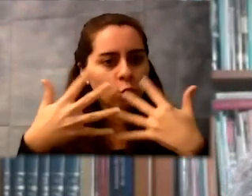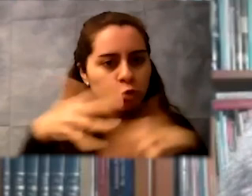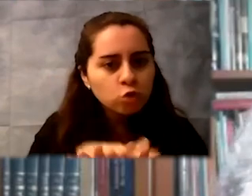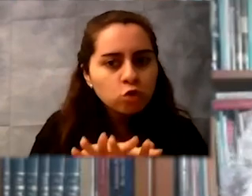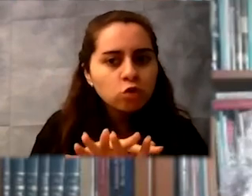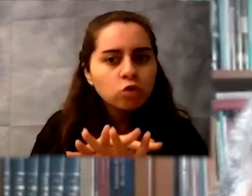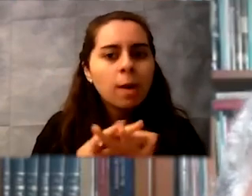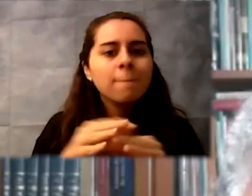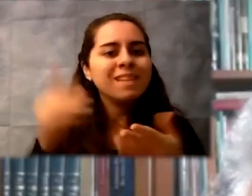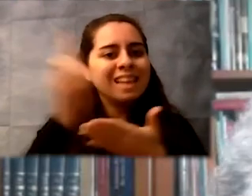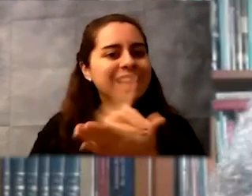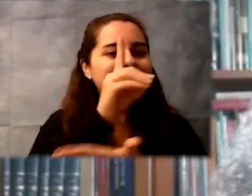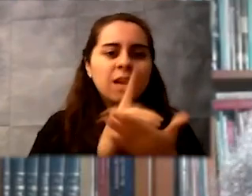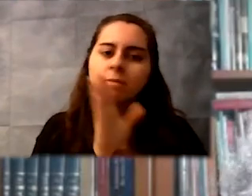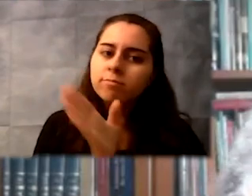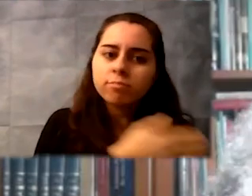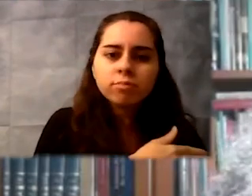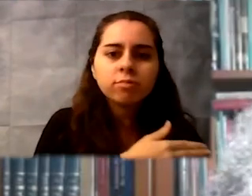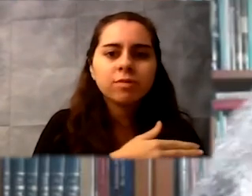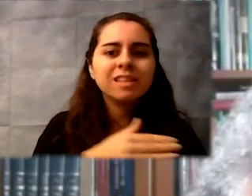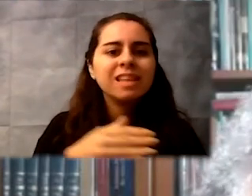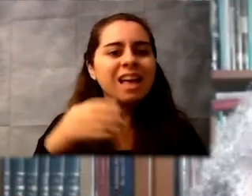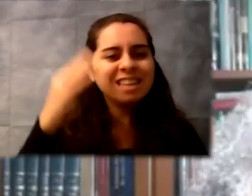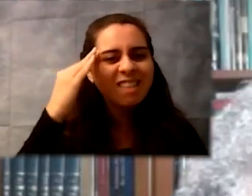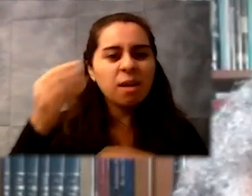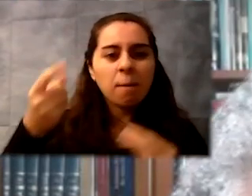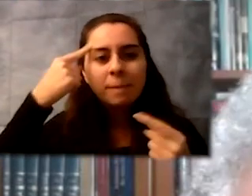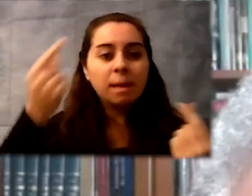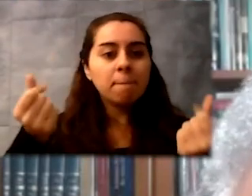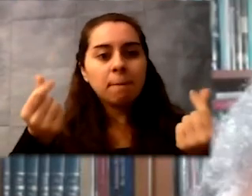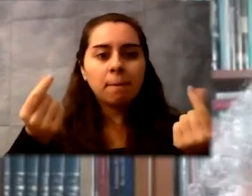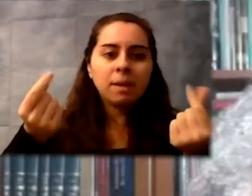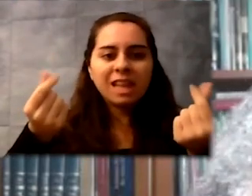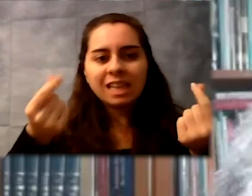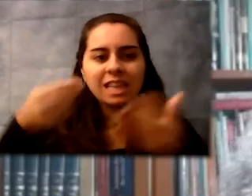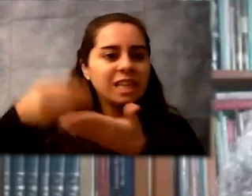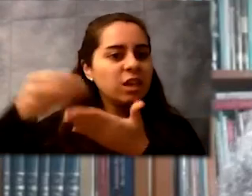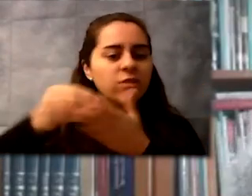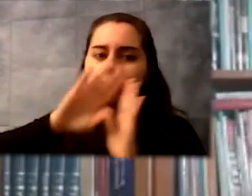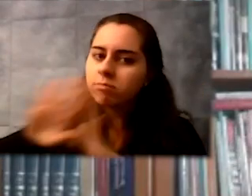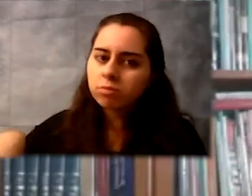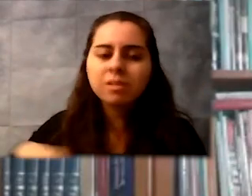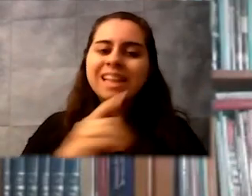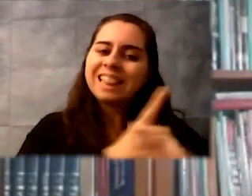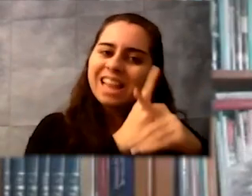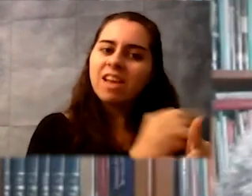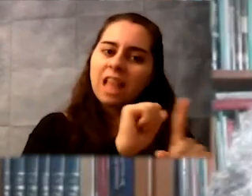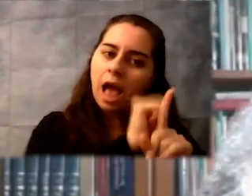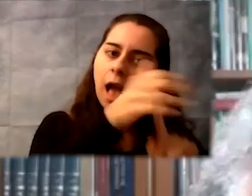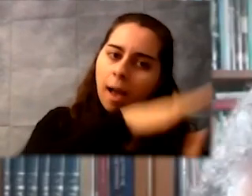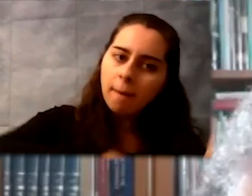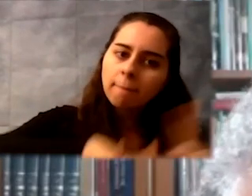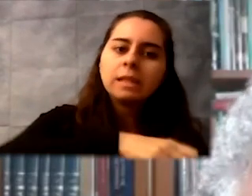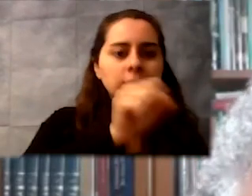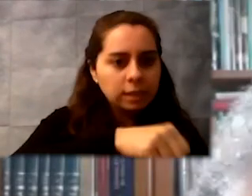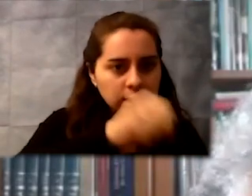no discrimine, una sociedad anti-neoliberal, como que queremos ahora, una sociedad que hable de defender el ambiente, una sociedad que